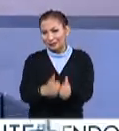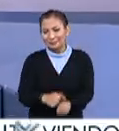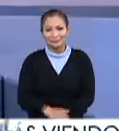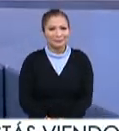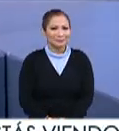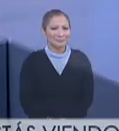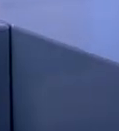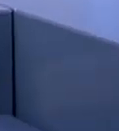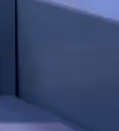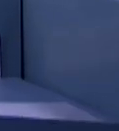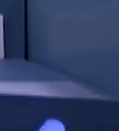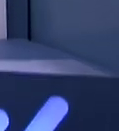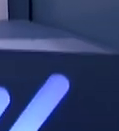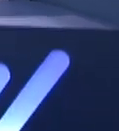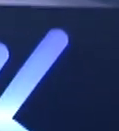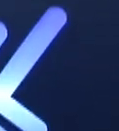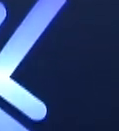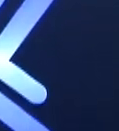vayan.